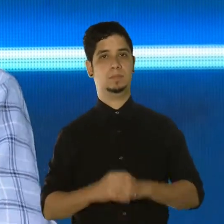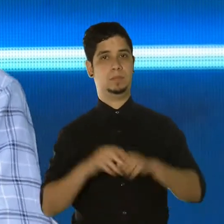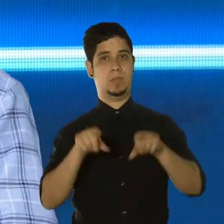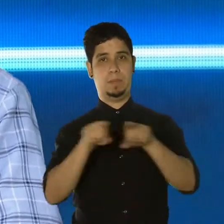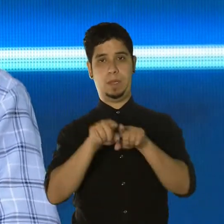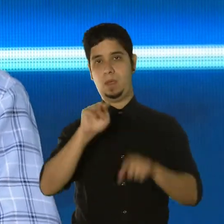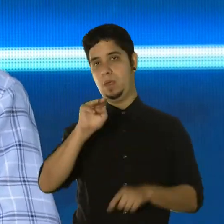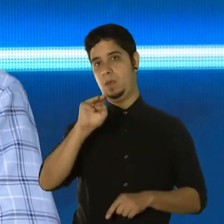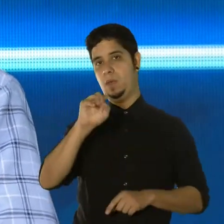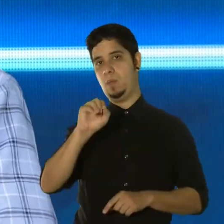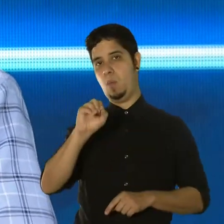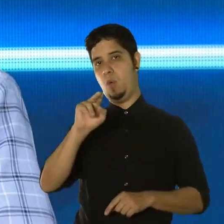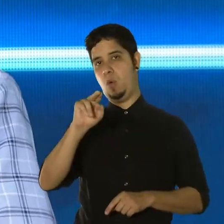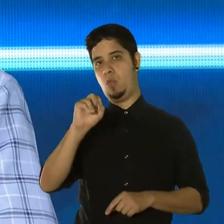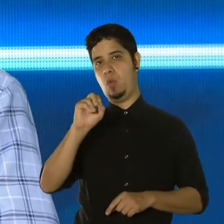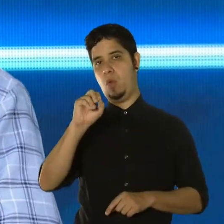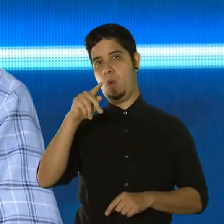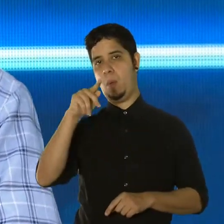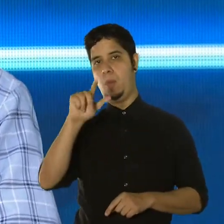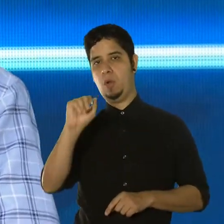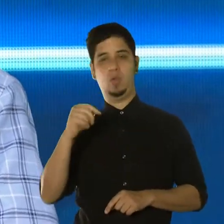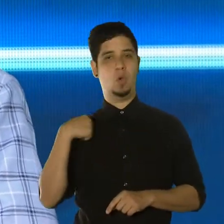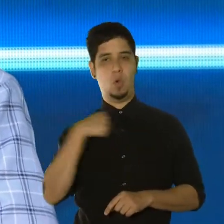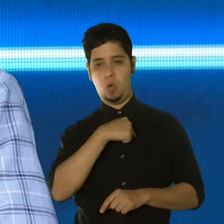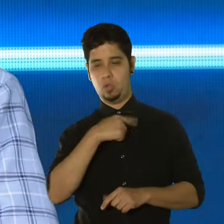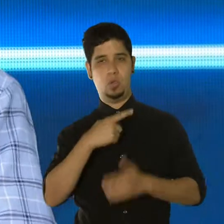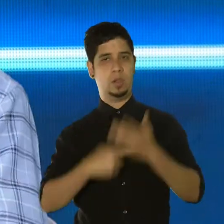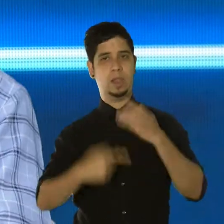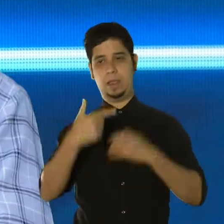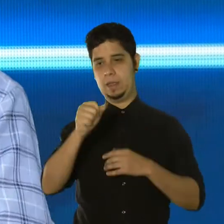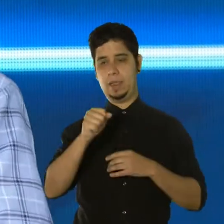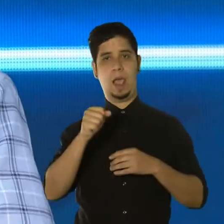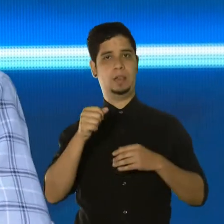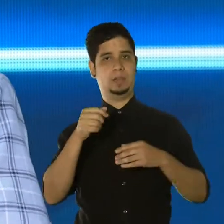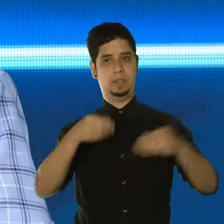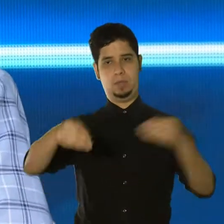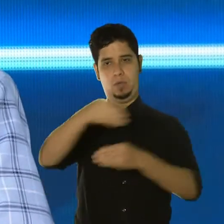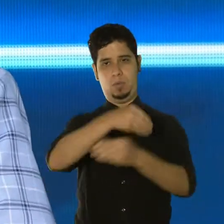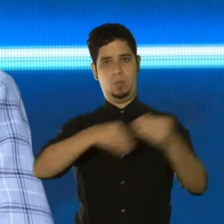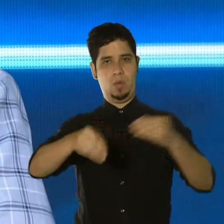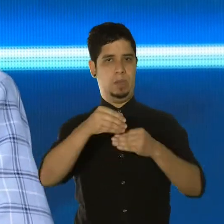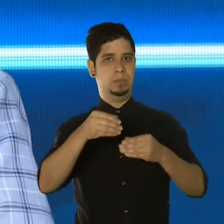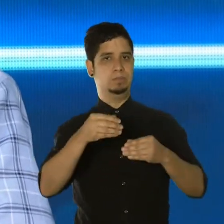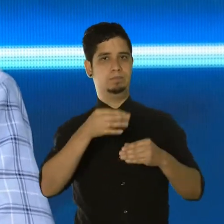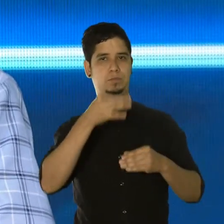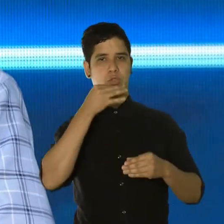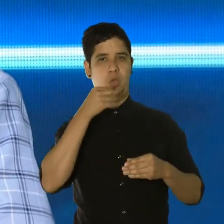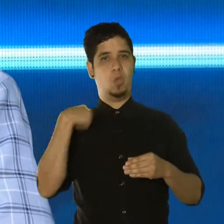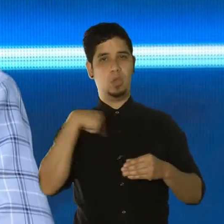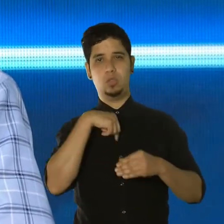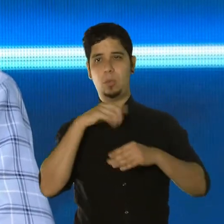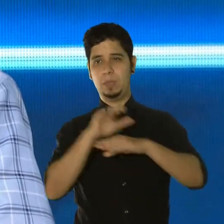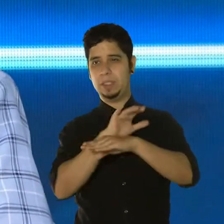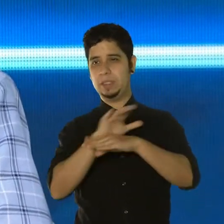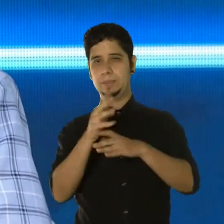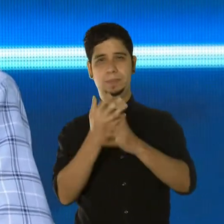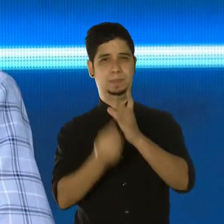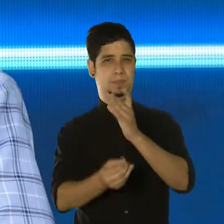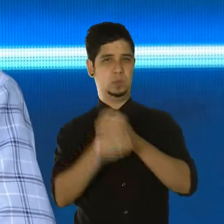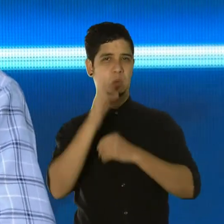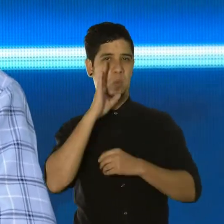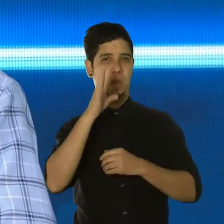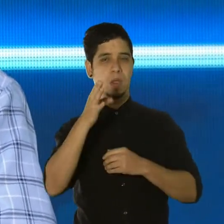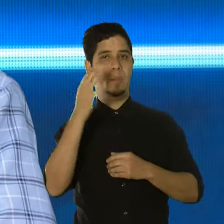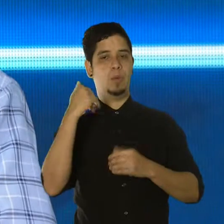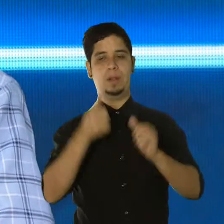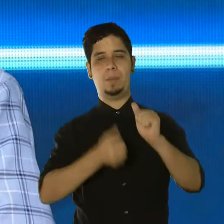nosotros los distribuidores de gas somos una especie en peligro de extinción. Prácticamente la gran mayoría